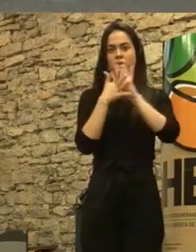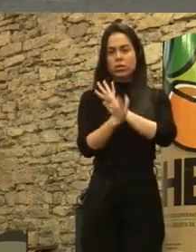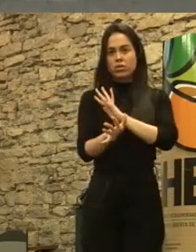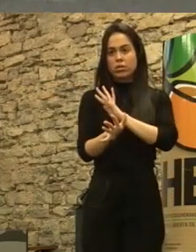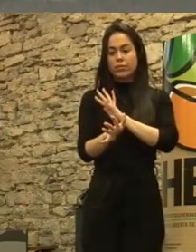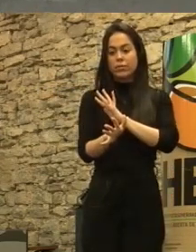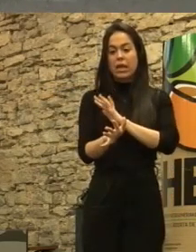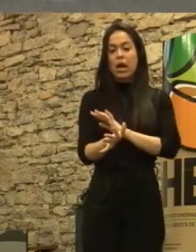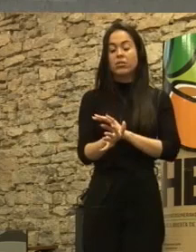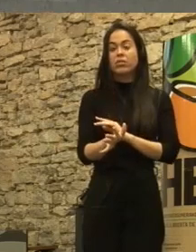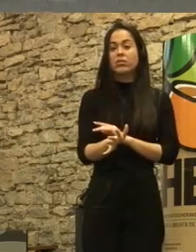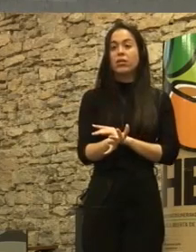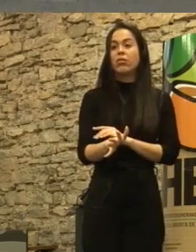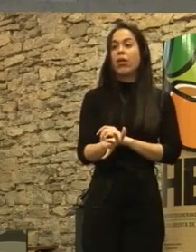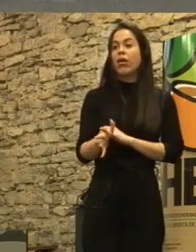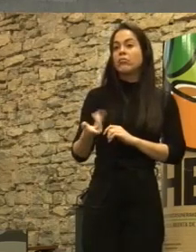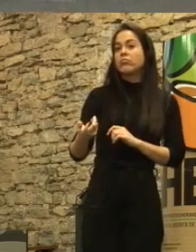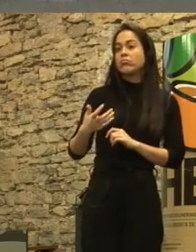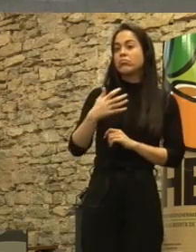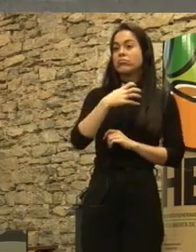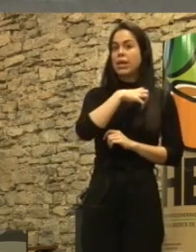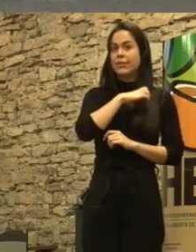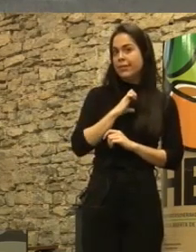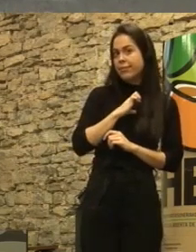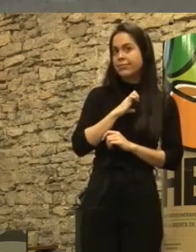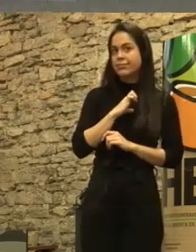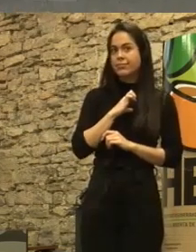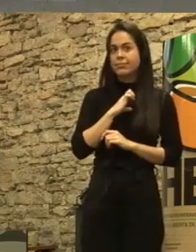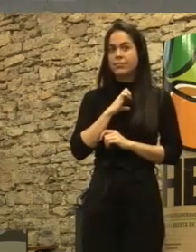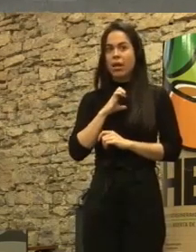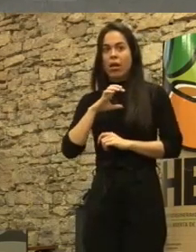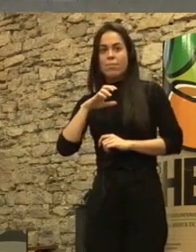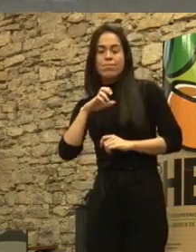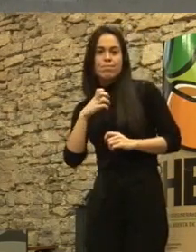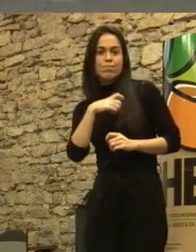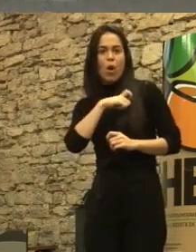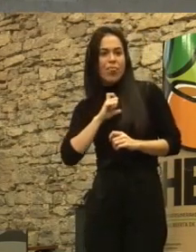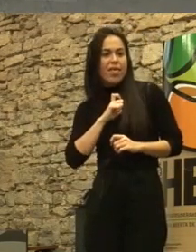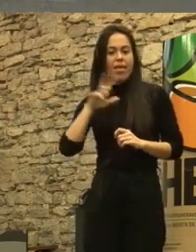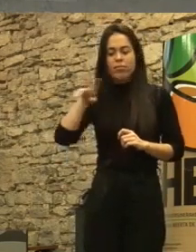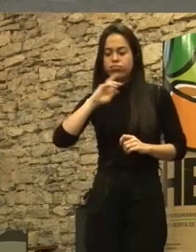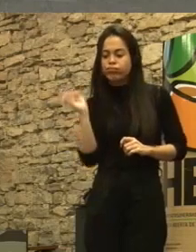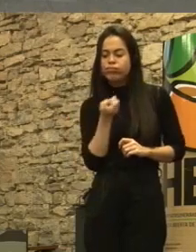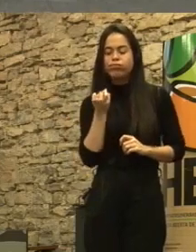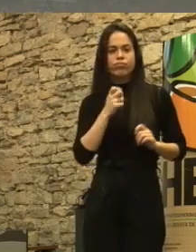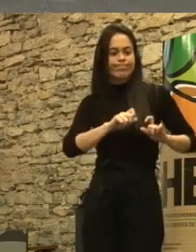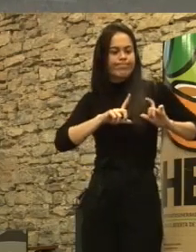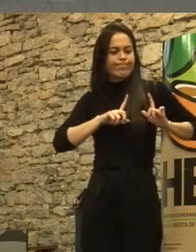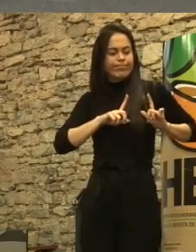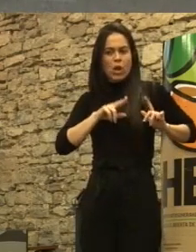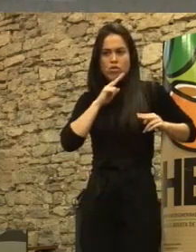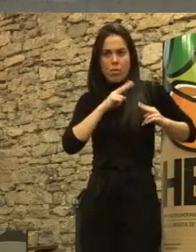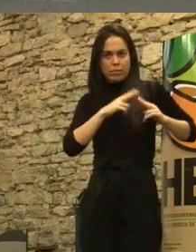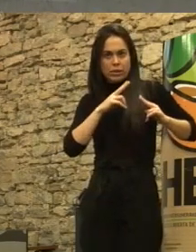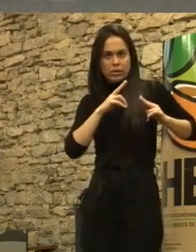de la Fuerza y Cuerpo de Seguridad del Estado que no llevan un número que la ley les obliga a llevar. Su nombre está protegido, tú no puedes saberlo y eso está bien, pero ellos